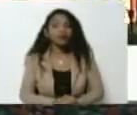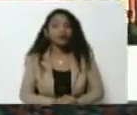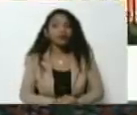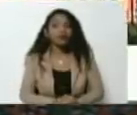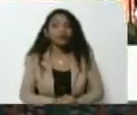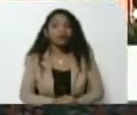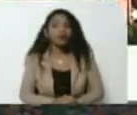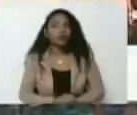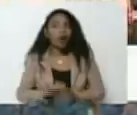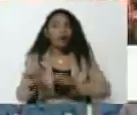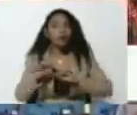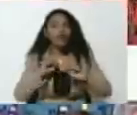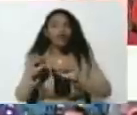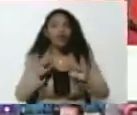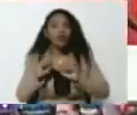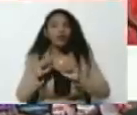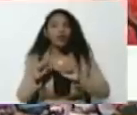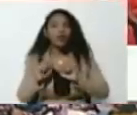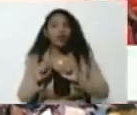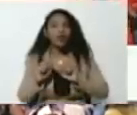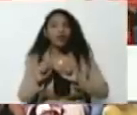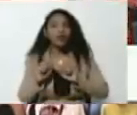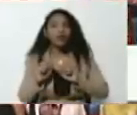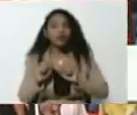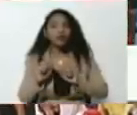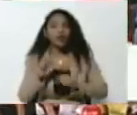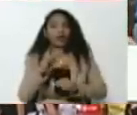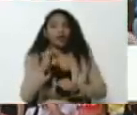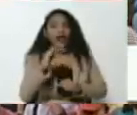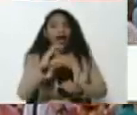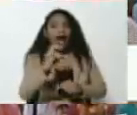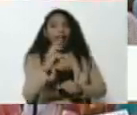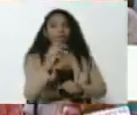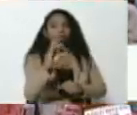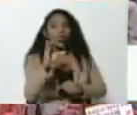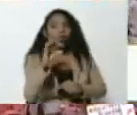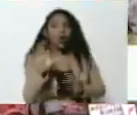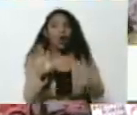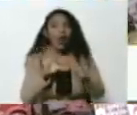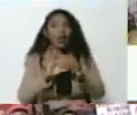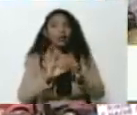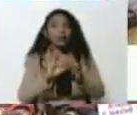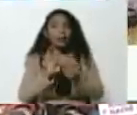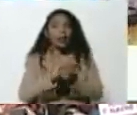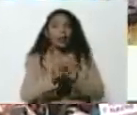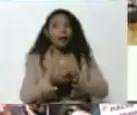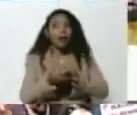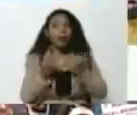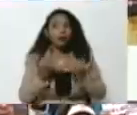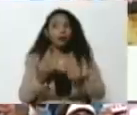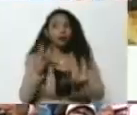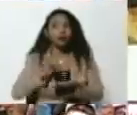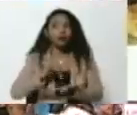el Movimiento de Ricardo Sánchez, Alianza para el Cambio